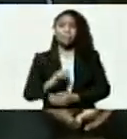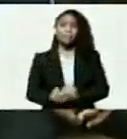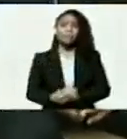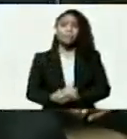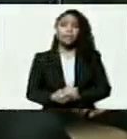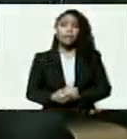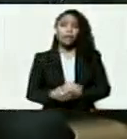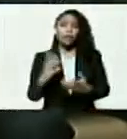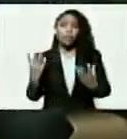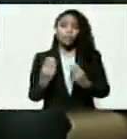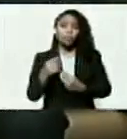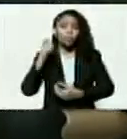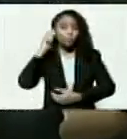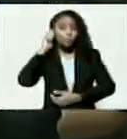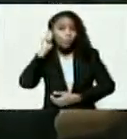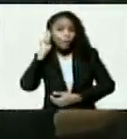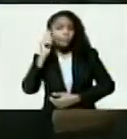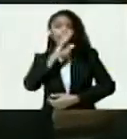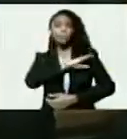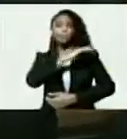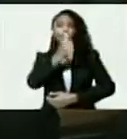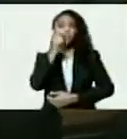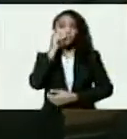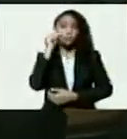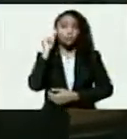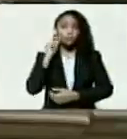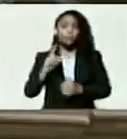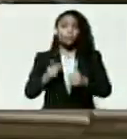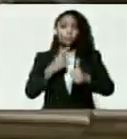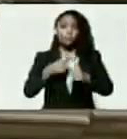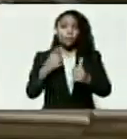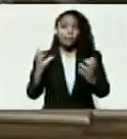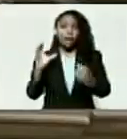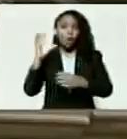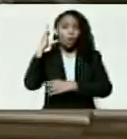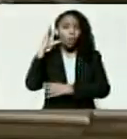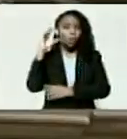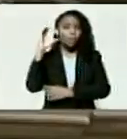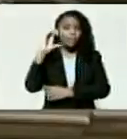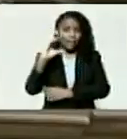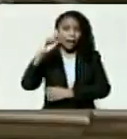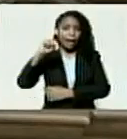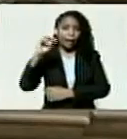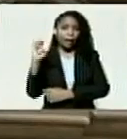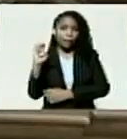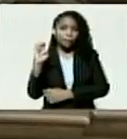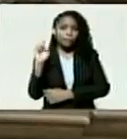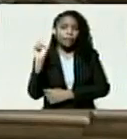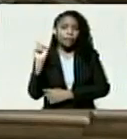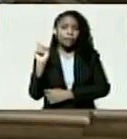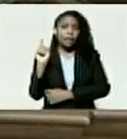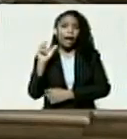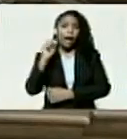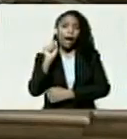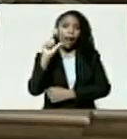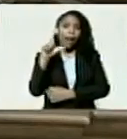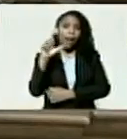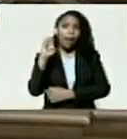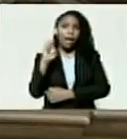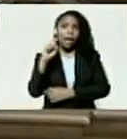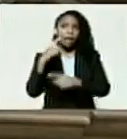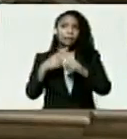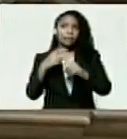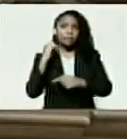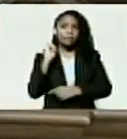las ciudadanas rectoras y rectores principales y suplentes del Consejo Nacional Electoral. Alexis Corredor Pérez,